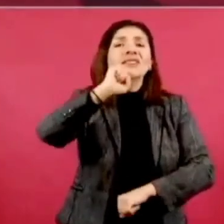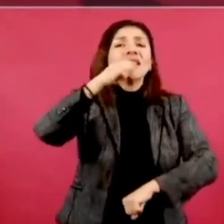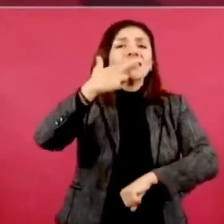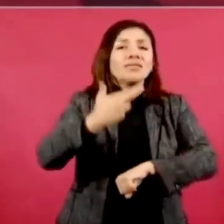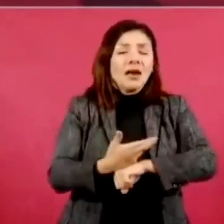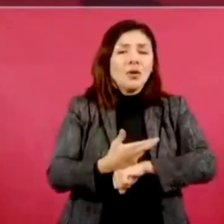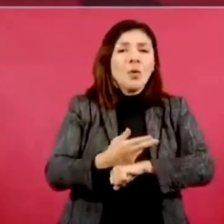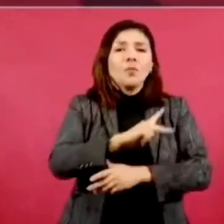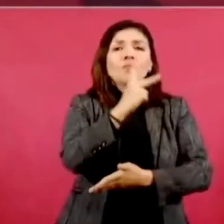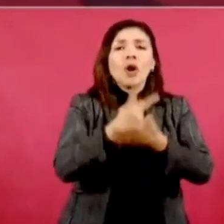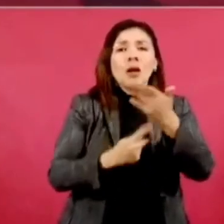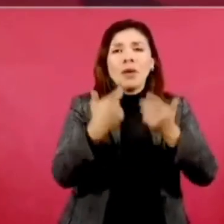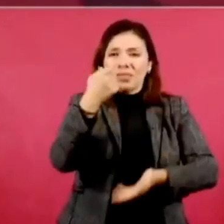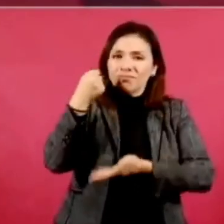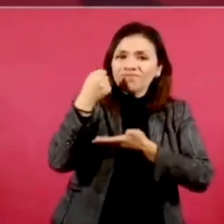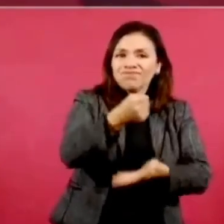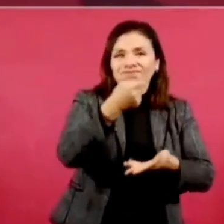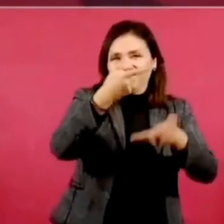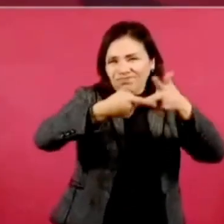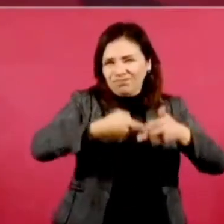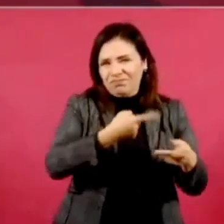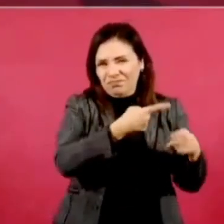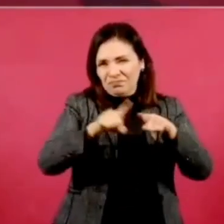de Programación y Presupuesto.